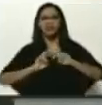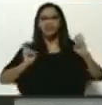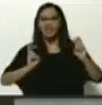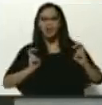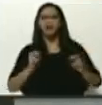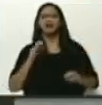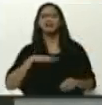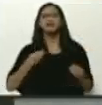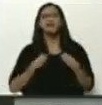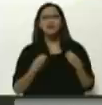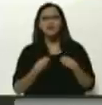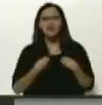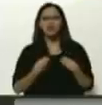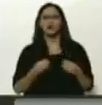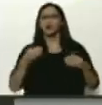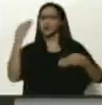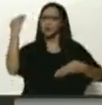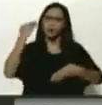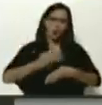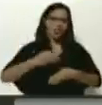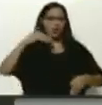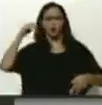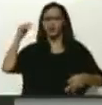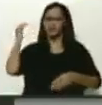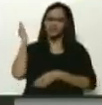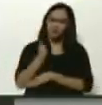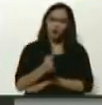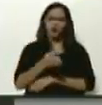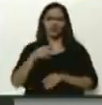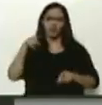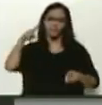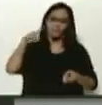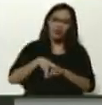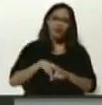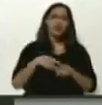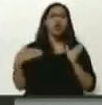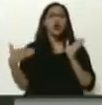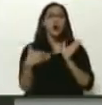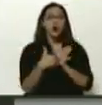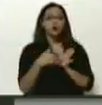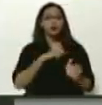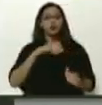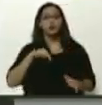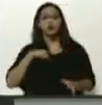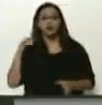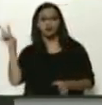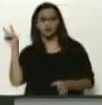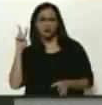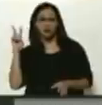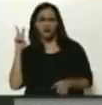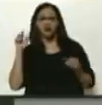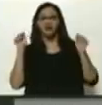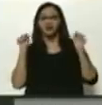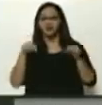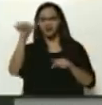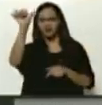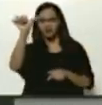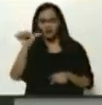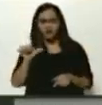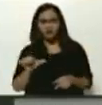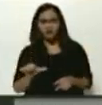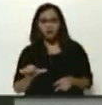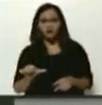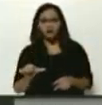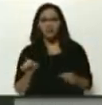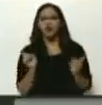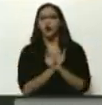de bloqueo, de sanciones, de amenaza contra nuestra patria, ese análisis se